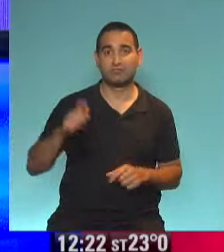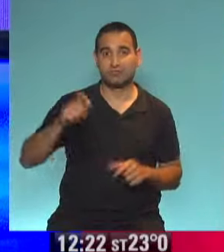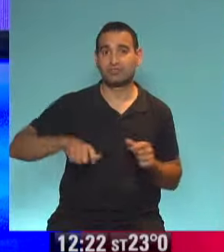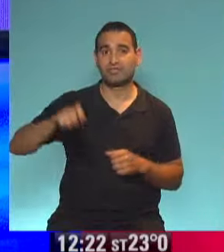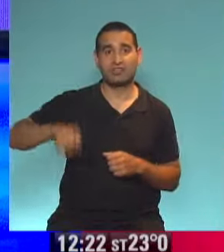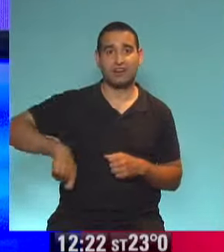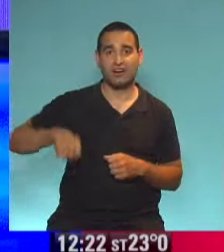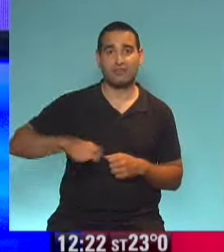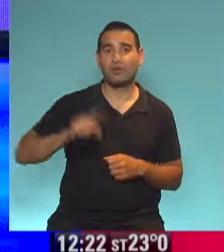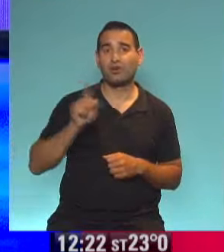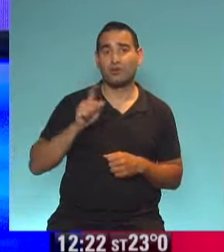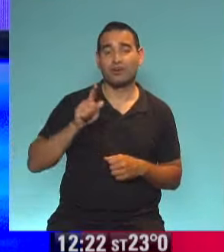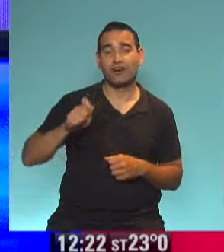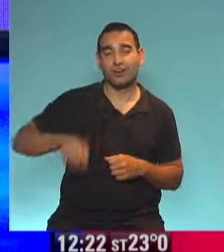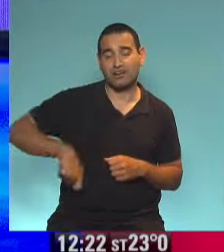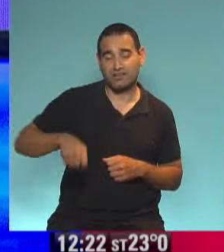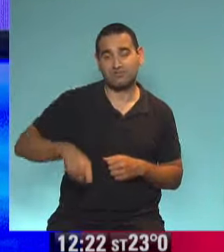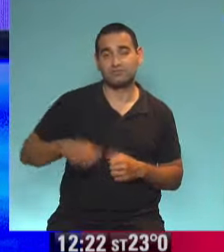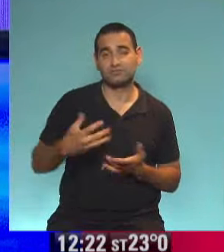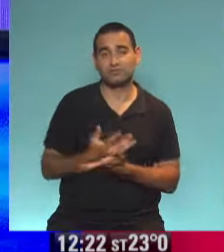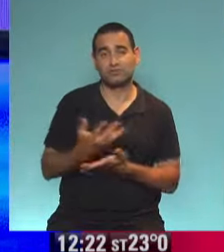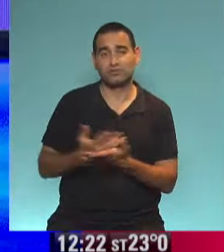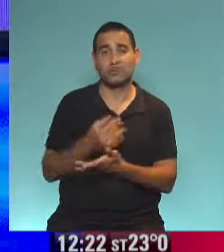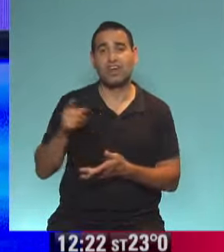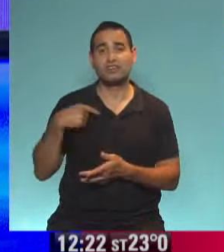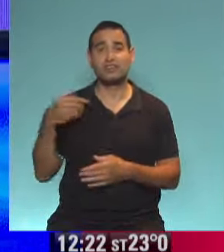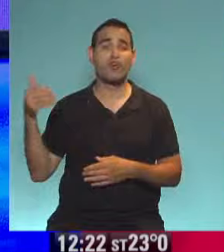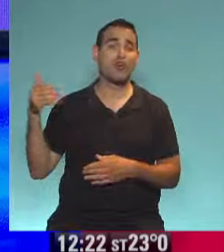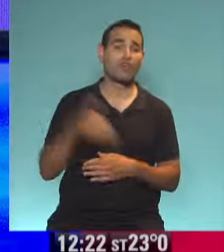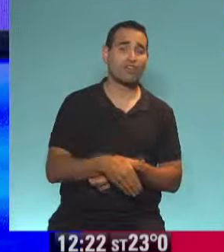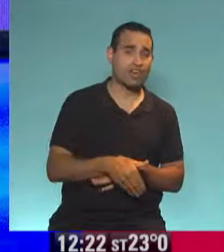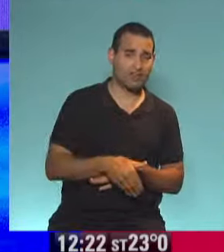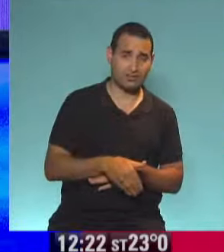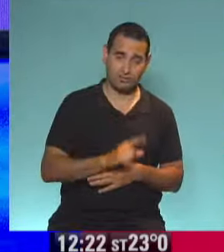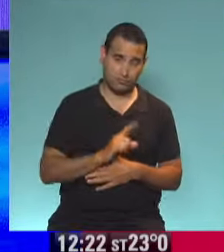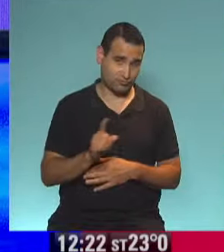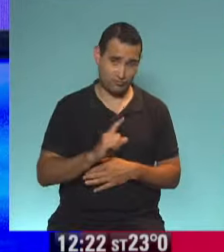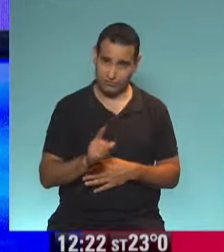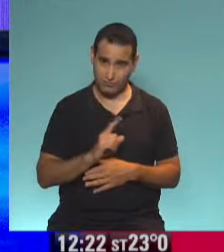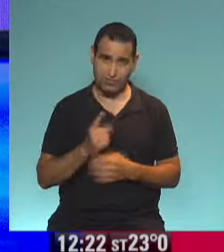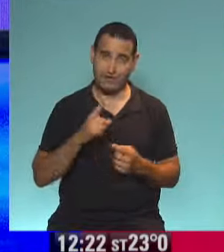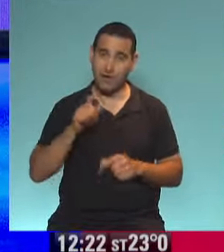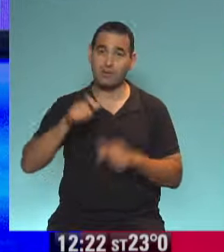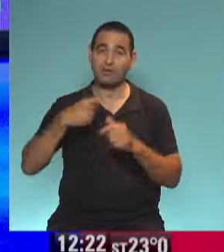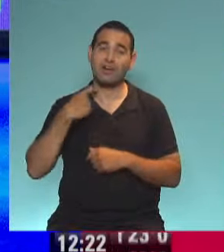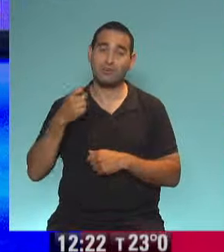decimos, de que no eran esclavos sino esclavizadas, y no es que ellos vinieron, como vinieron la inmigración, por diferentes